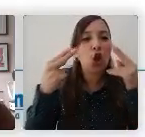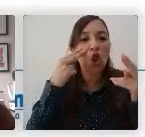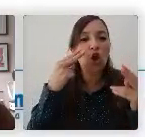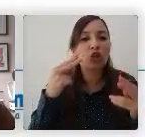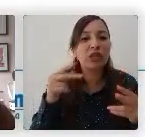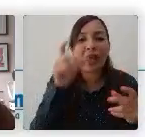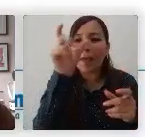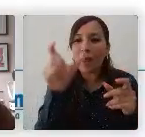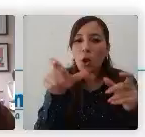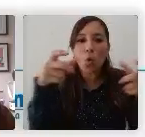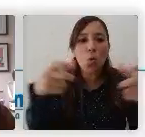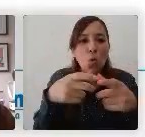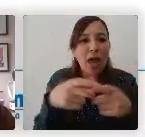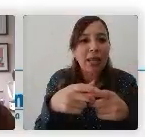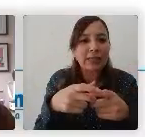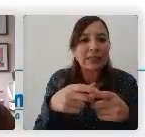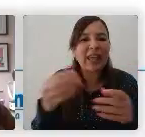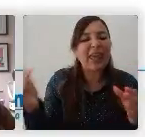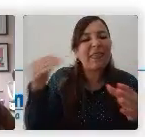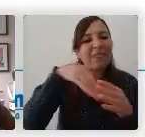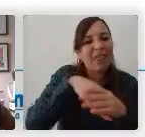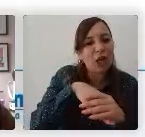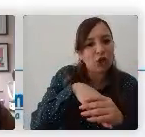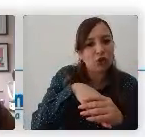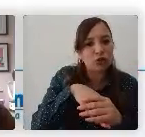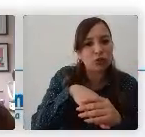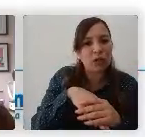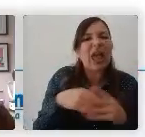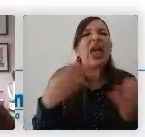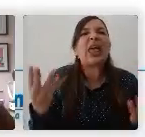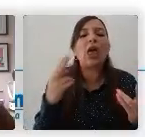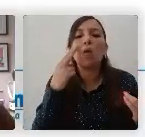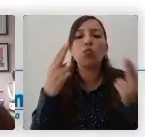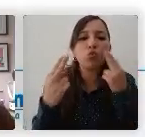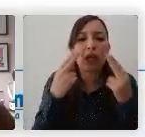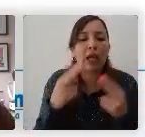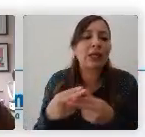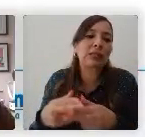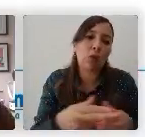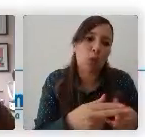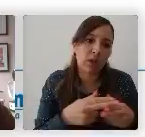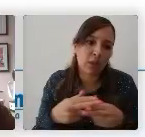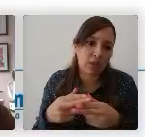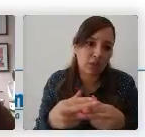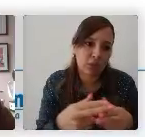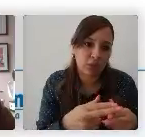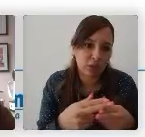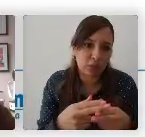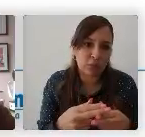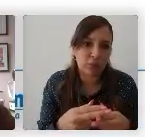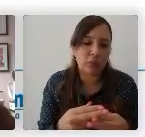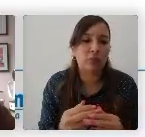y también está asociado a la bioseguridad oa la percepción de seguridad en ese destino entonces aquí vemos